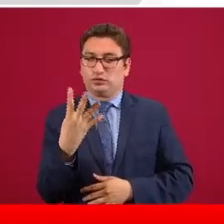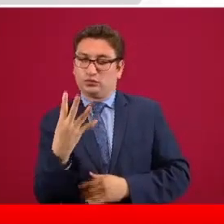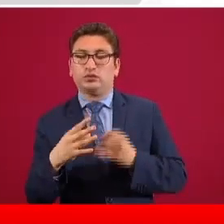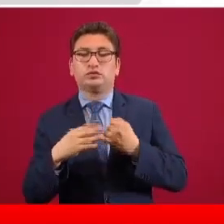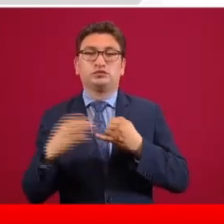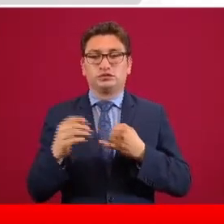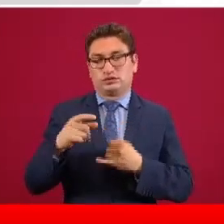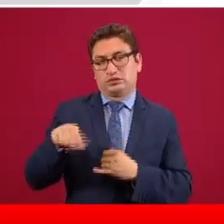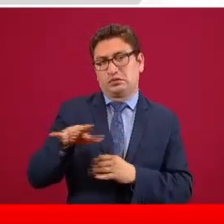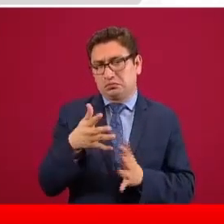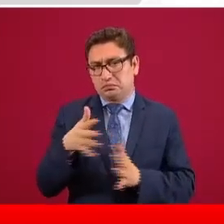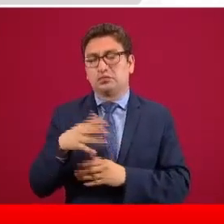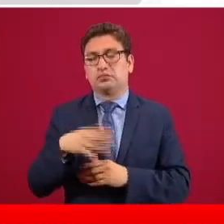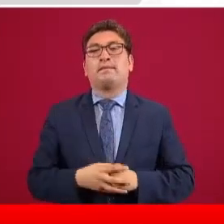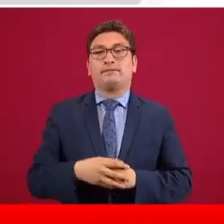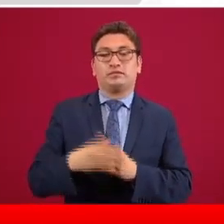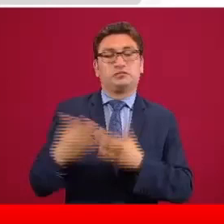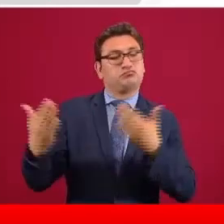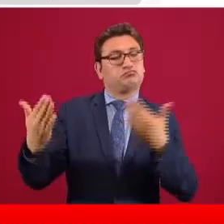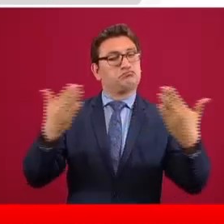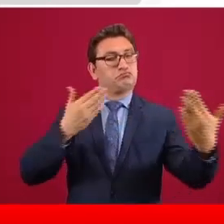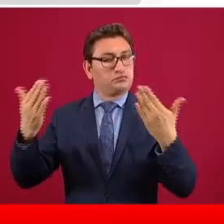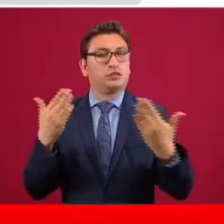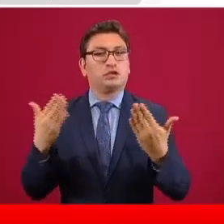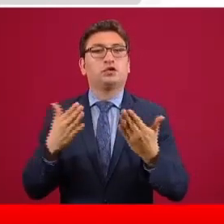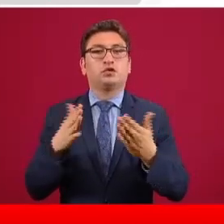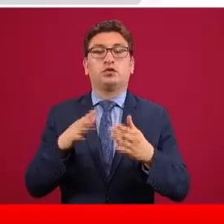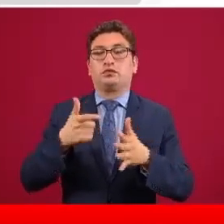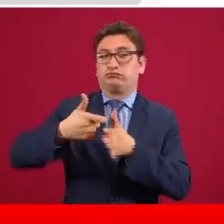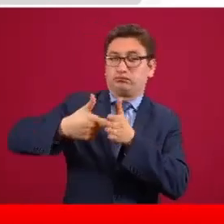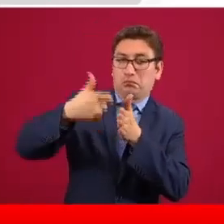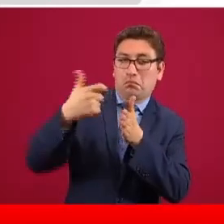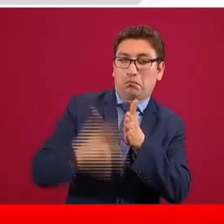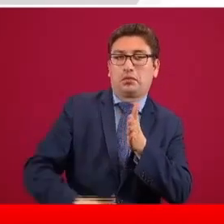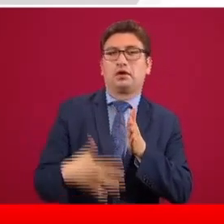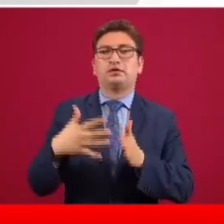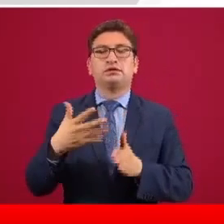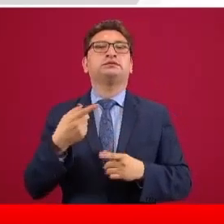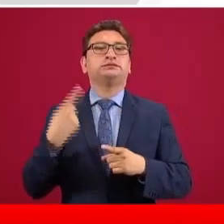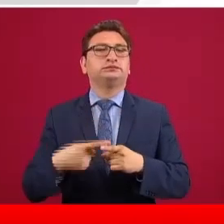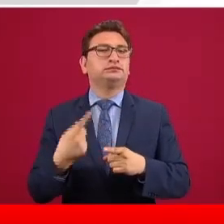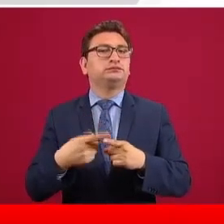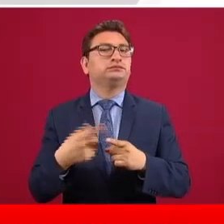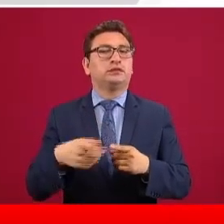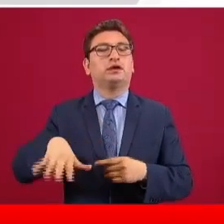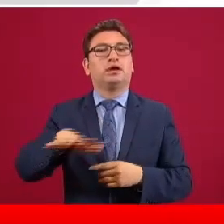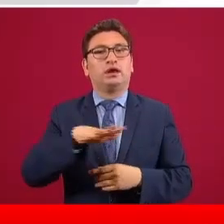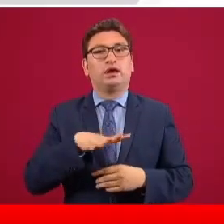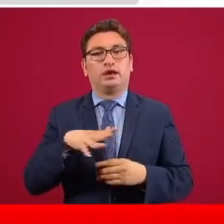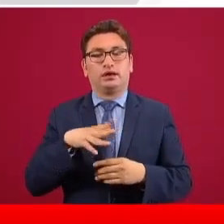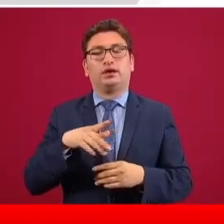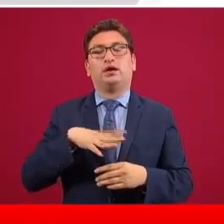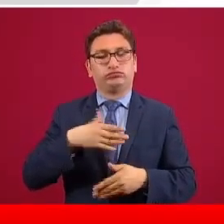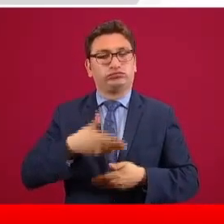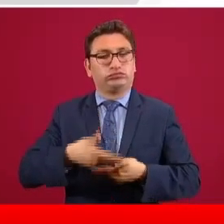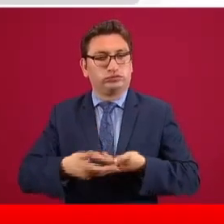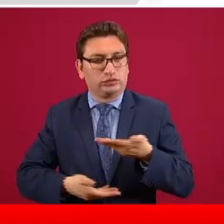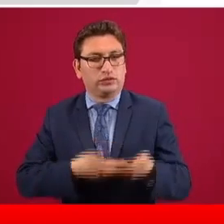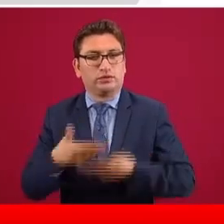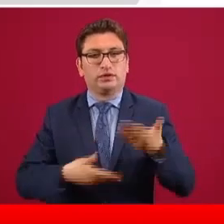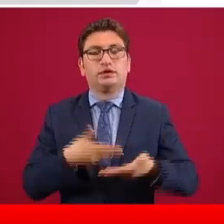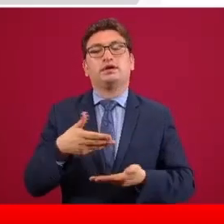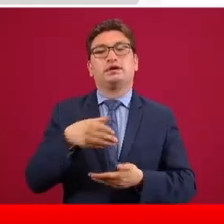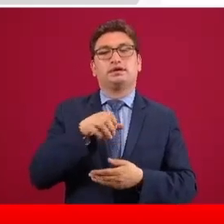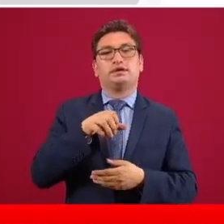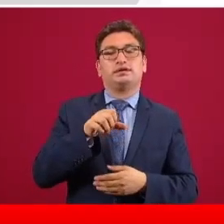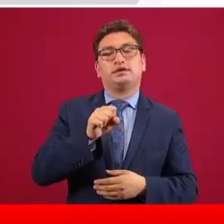4 pesos 54 centavos, y lo podemos contraponer con la más económica, con el menor margen, en estaciones de servicio